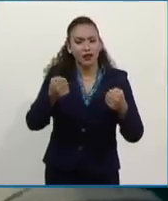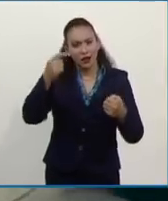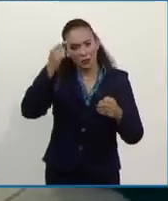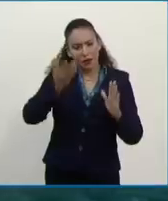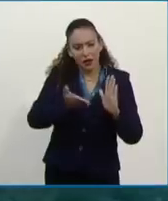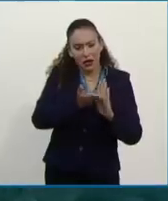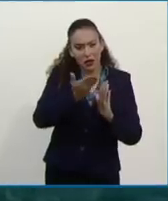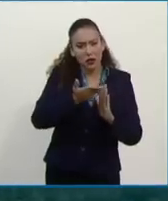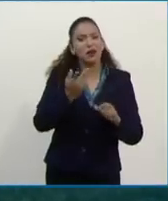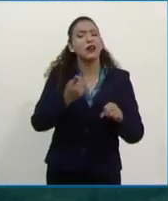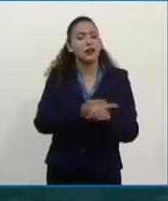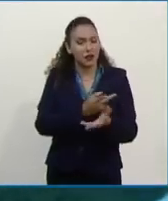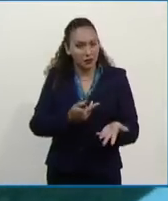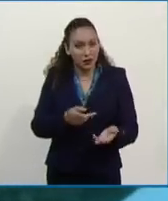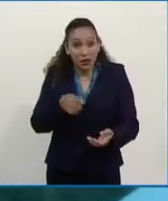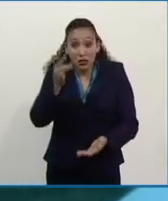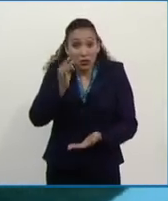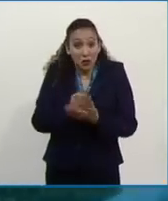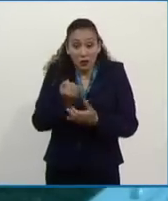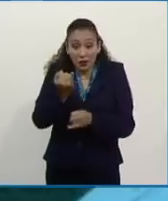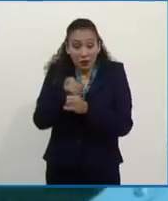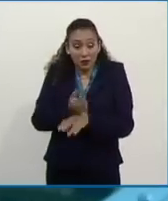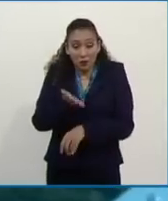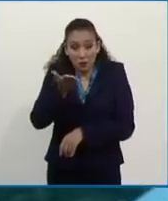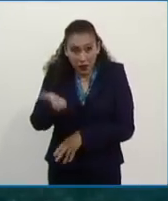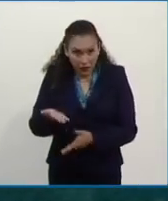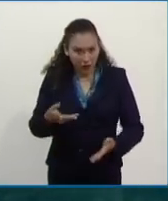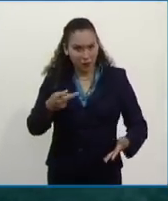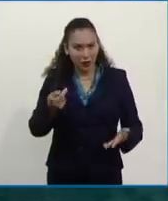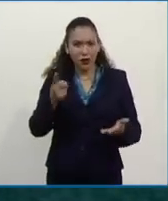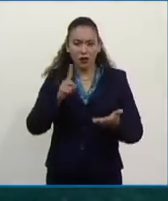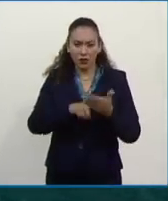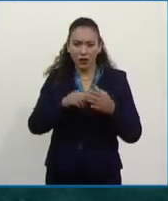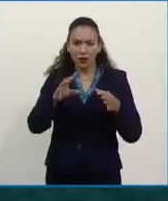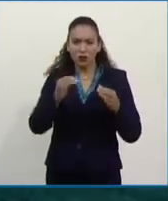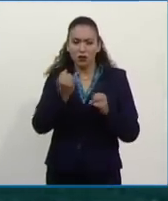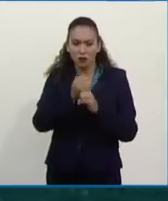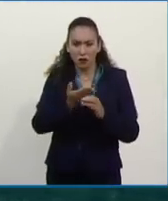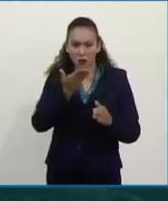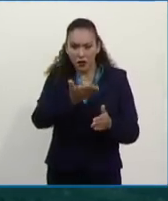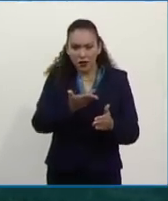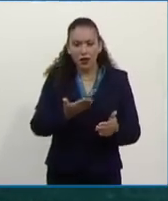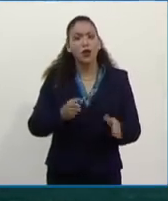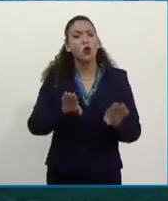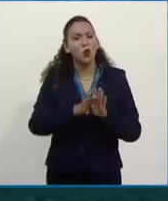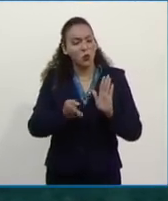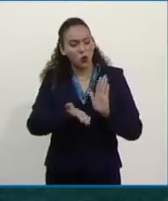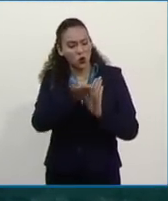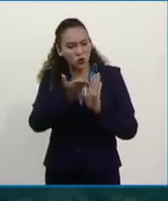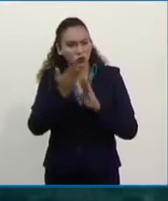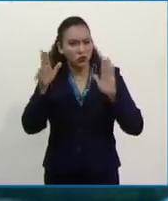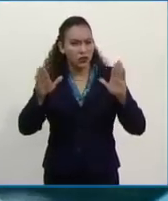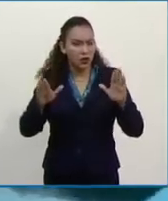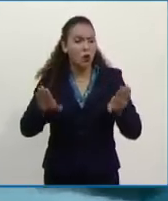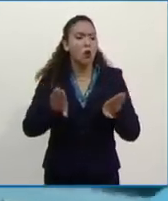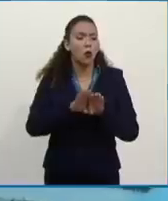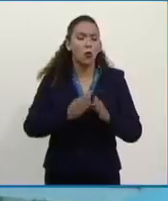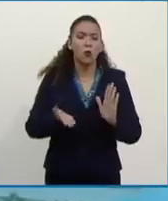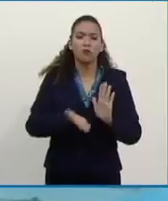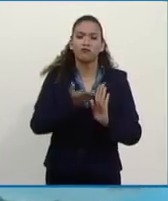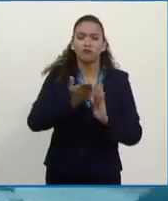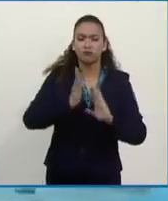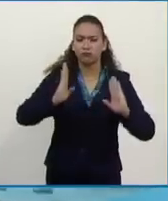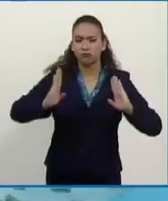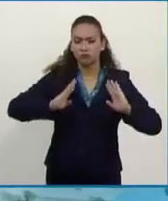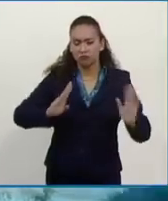región. Explicaron que dicha información no incluye detalles técnicos y de operación de las mencionadas instalaciones, ni de la